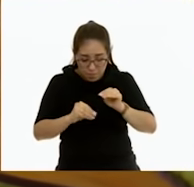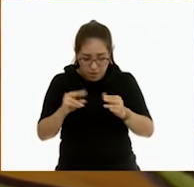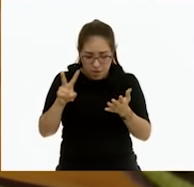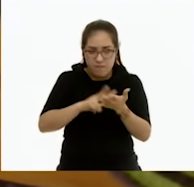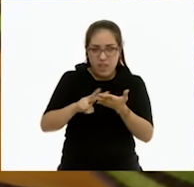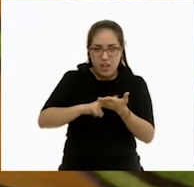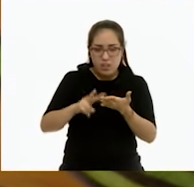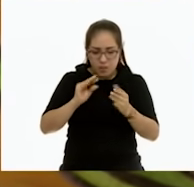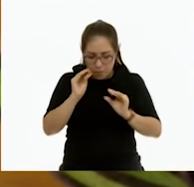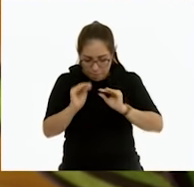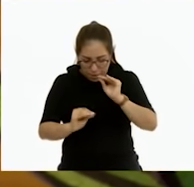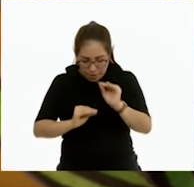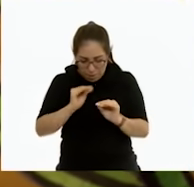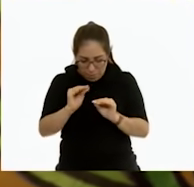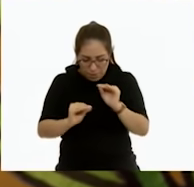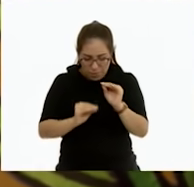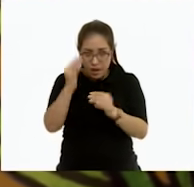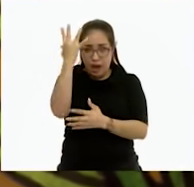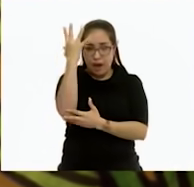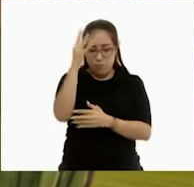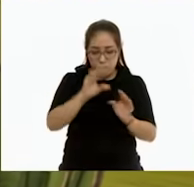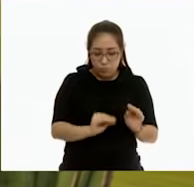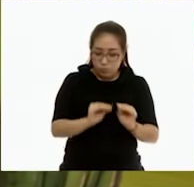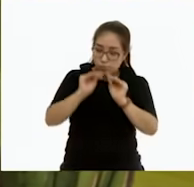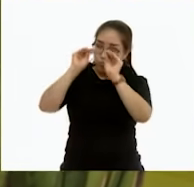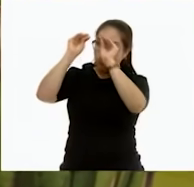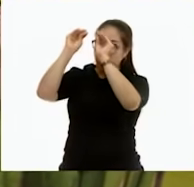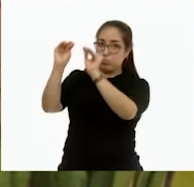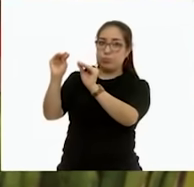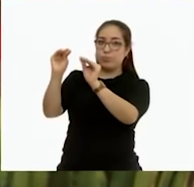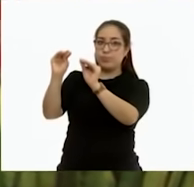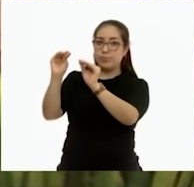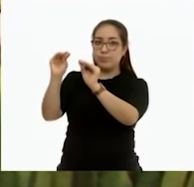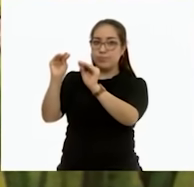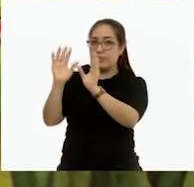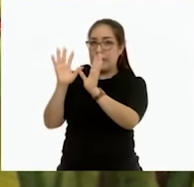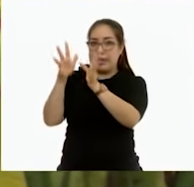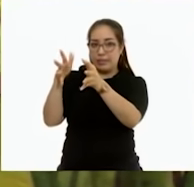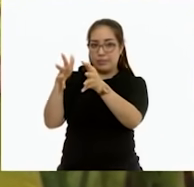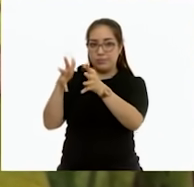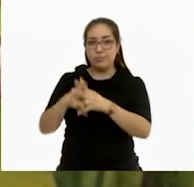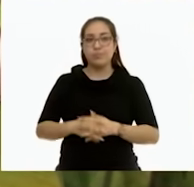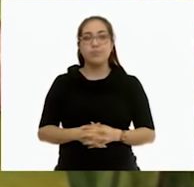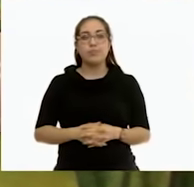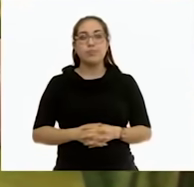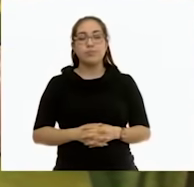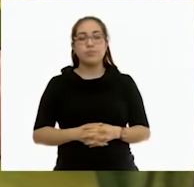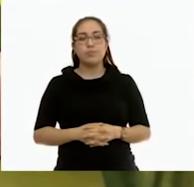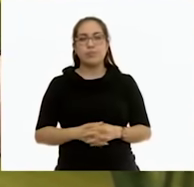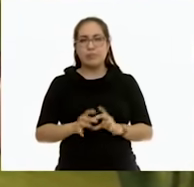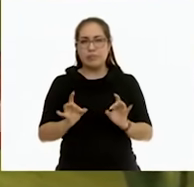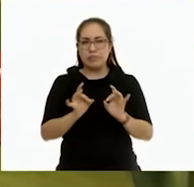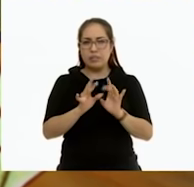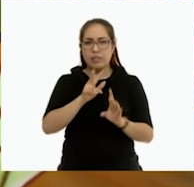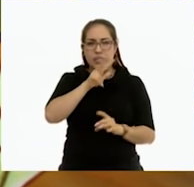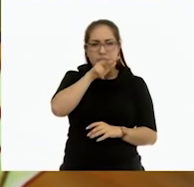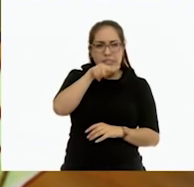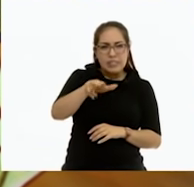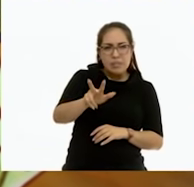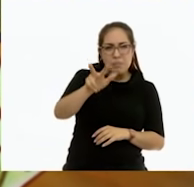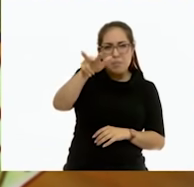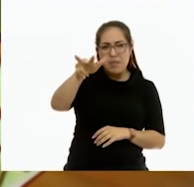into huya hikat ayetak apek a nesawekapo aman huka aneapo anemta